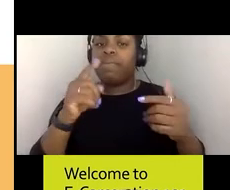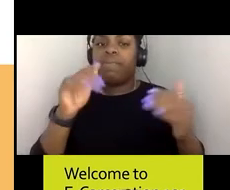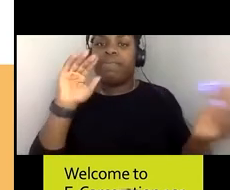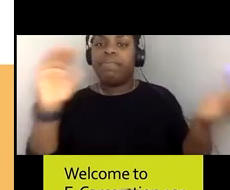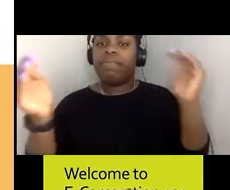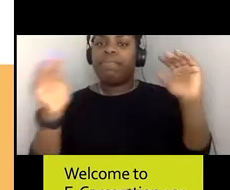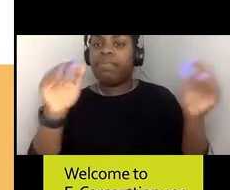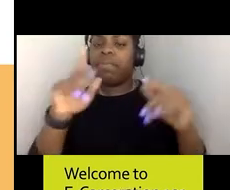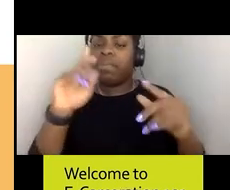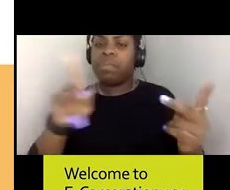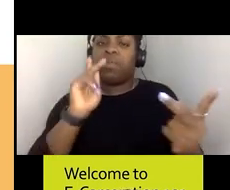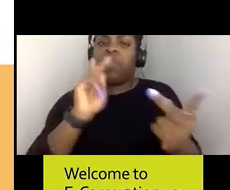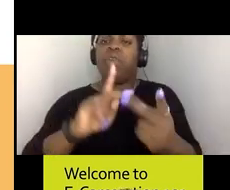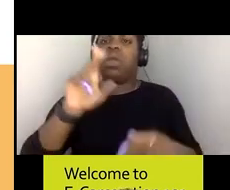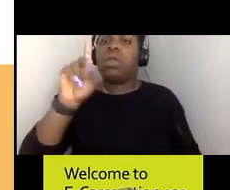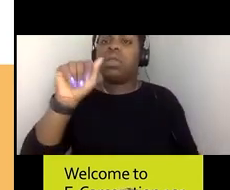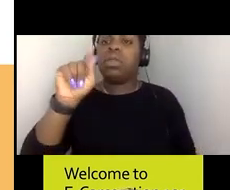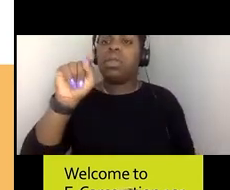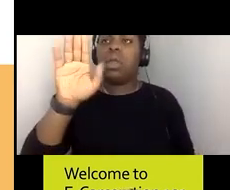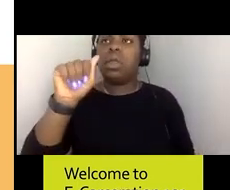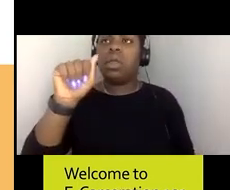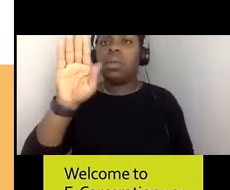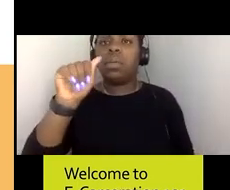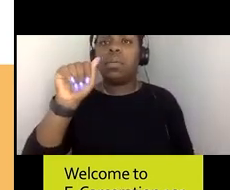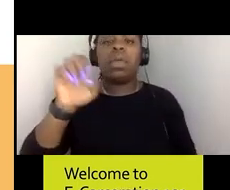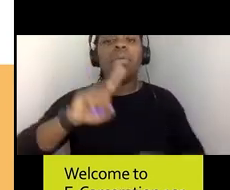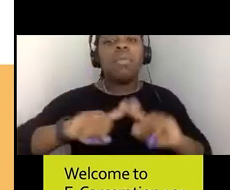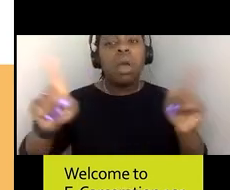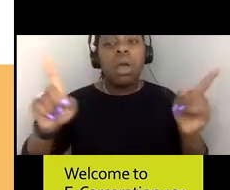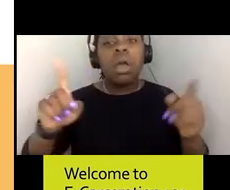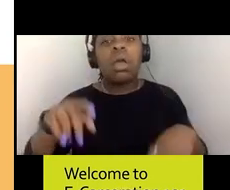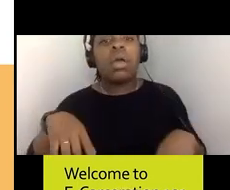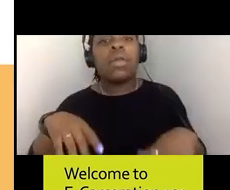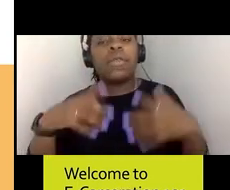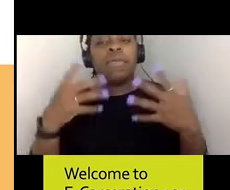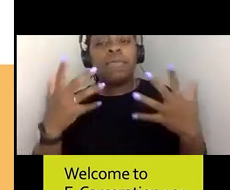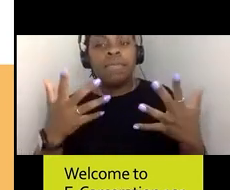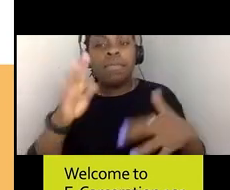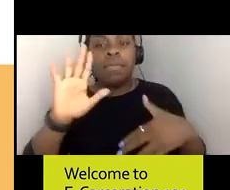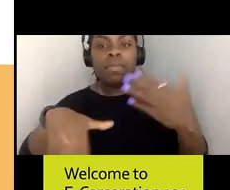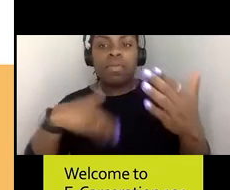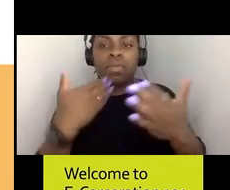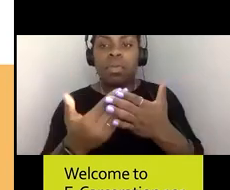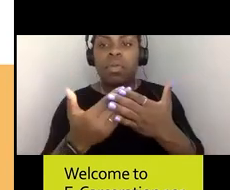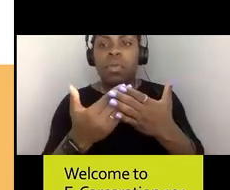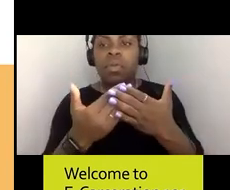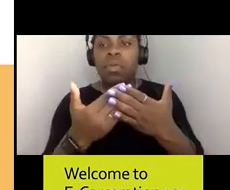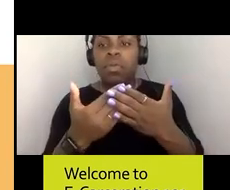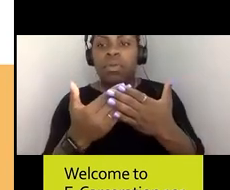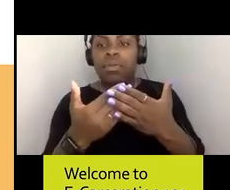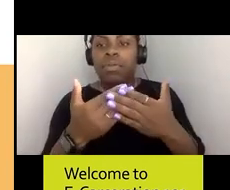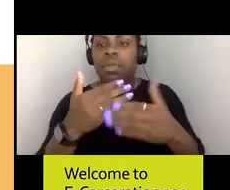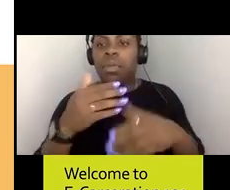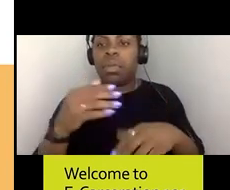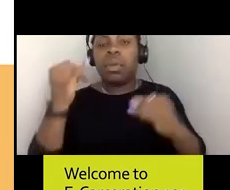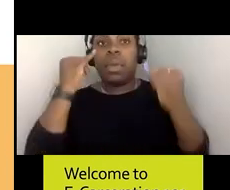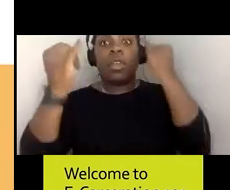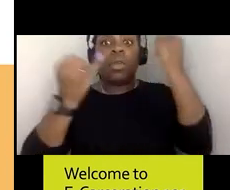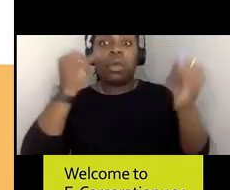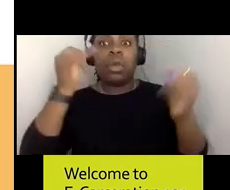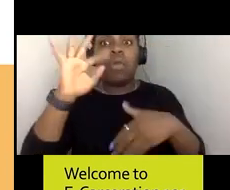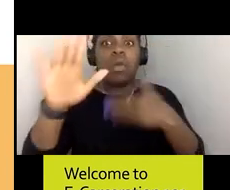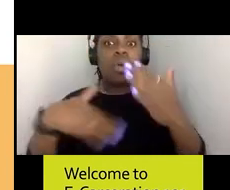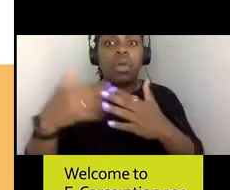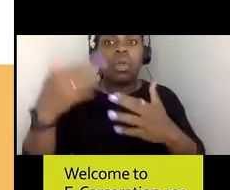poder organizar la base de datos perfecta y los spreadsheets y todo, y todos